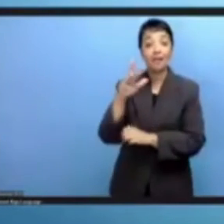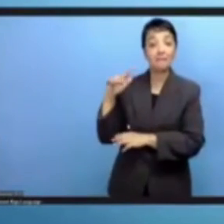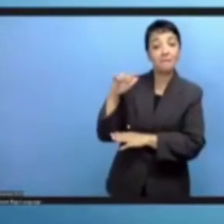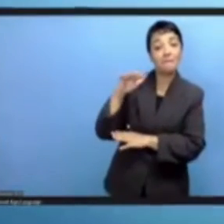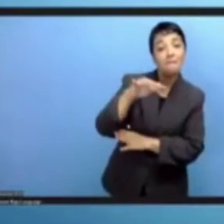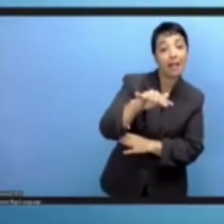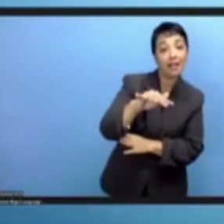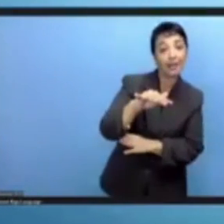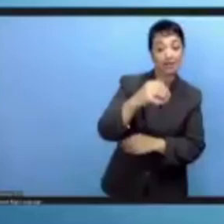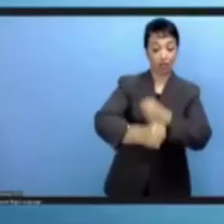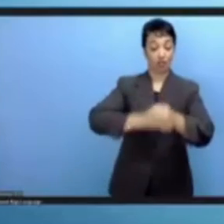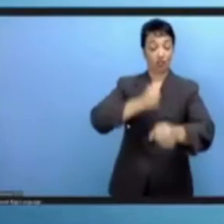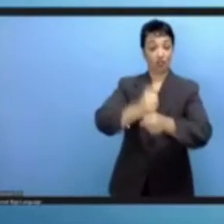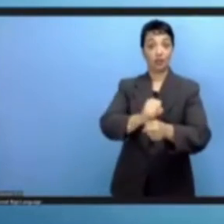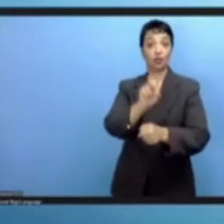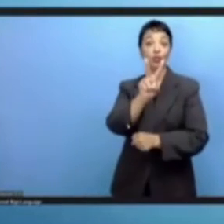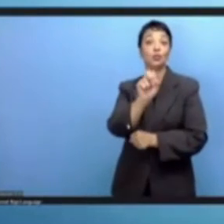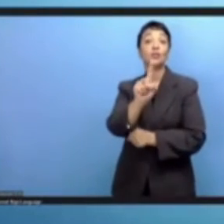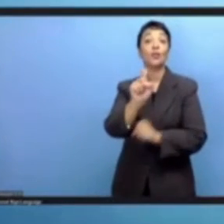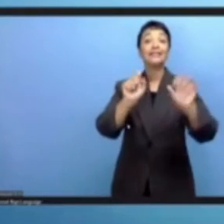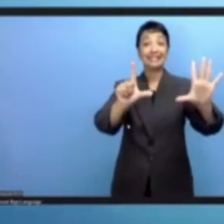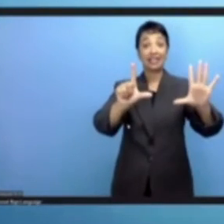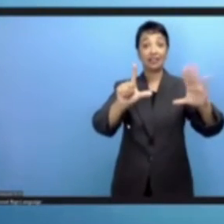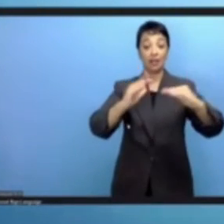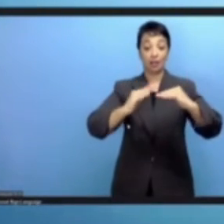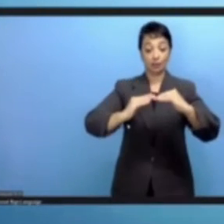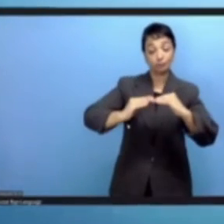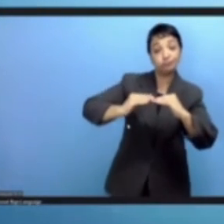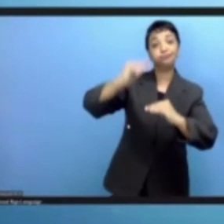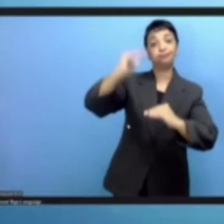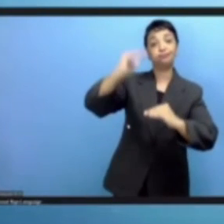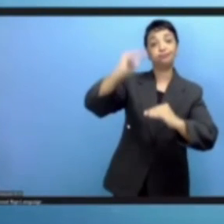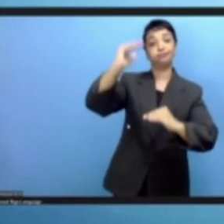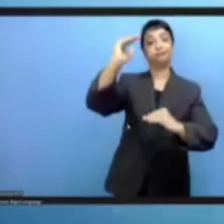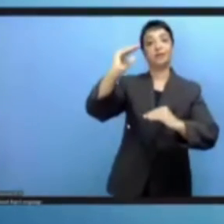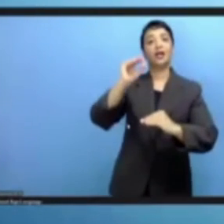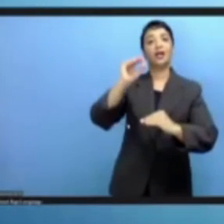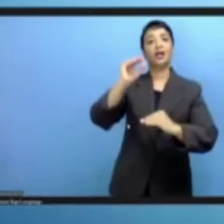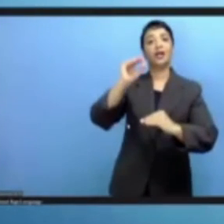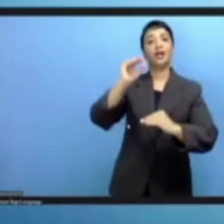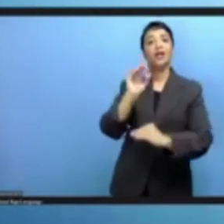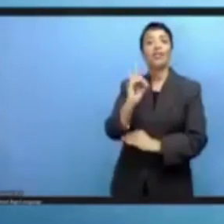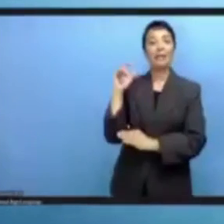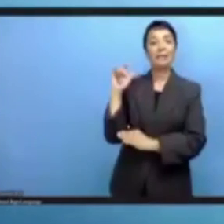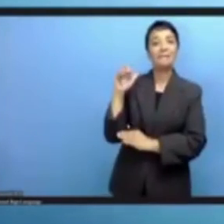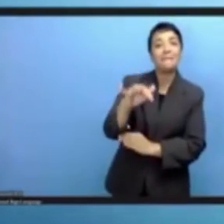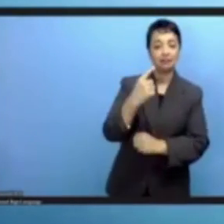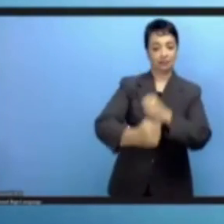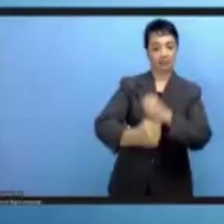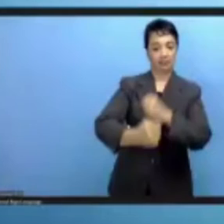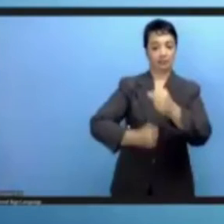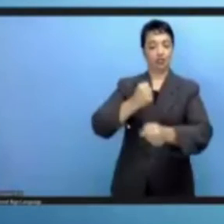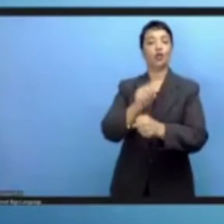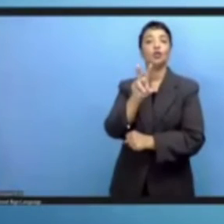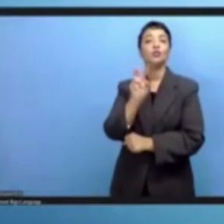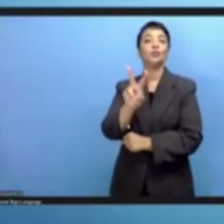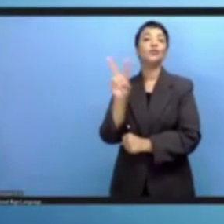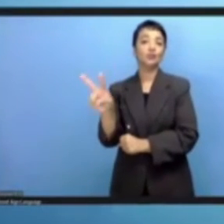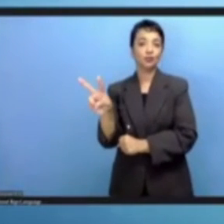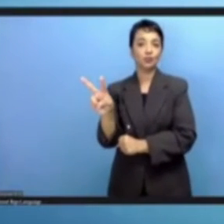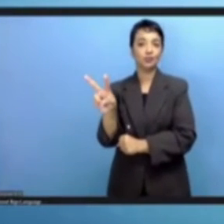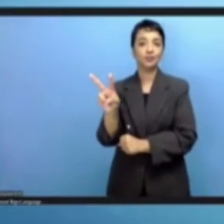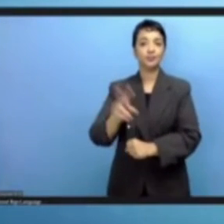datos del gobierno a la gobernanza de internet muestra un incremento de 19 millones de usuarios